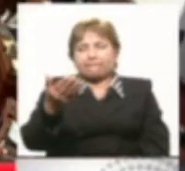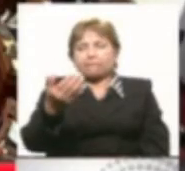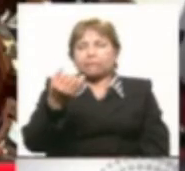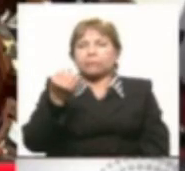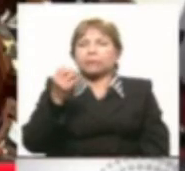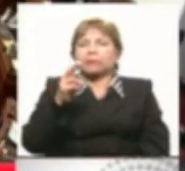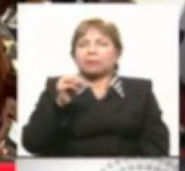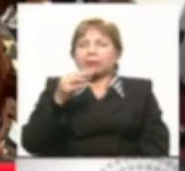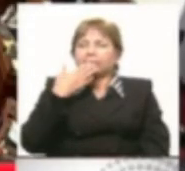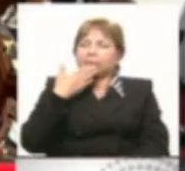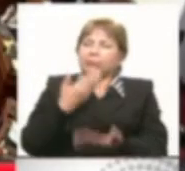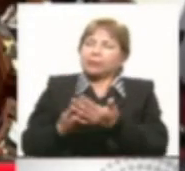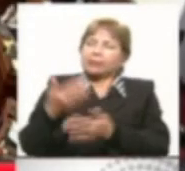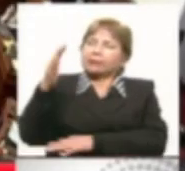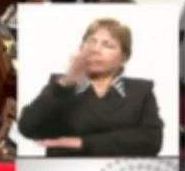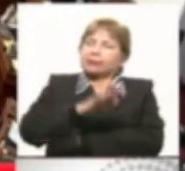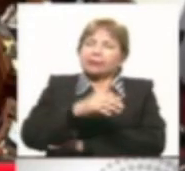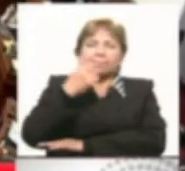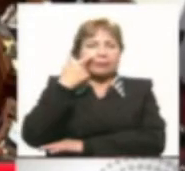Iber Maraví, buenas tardes.